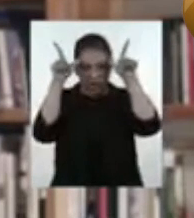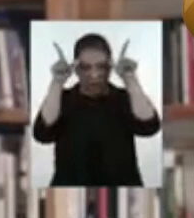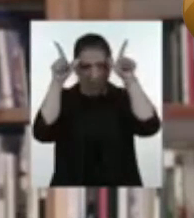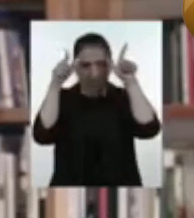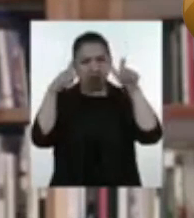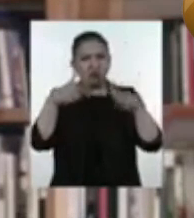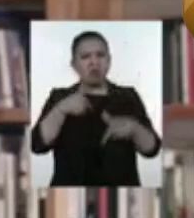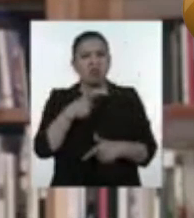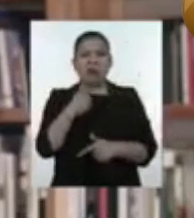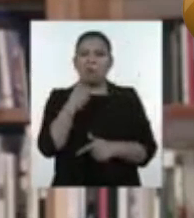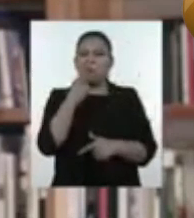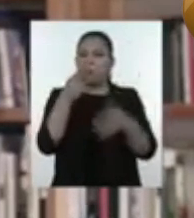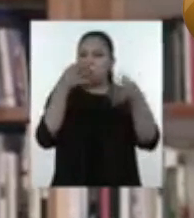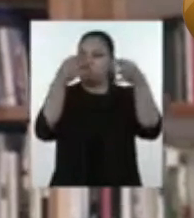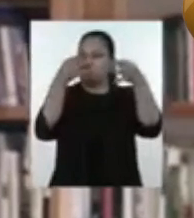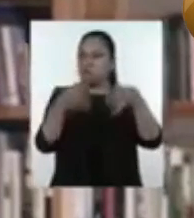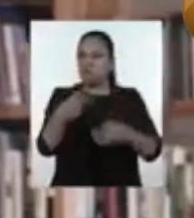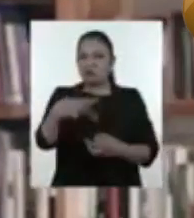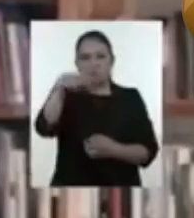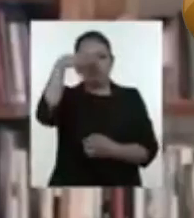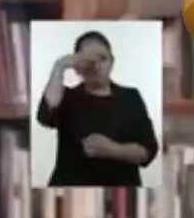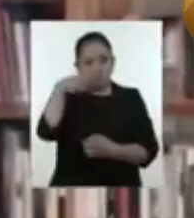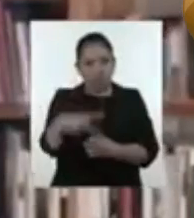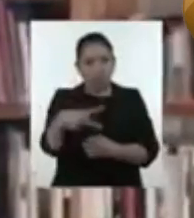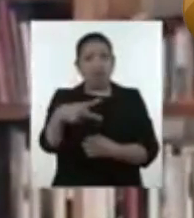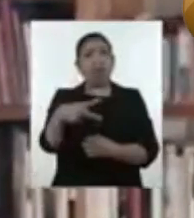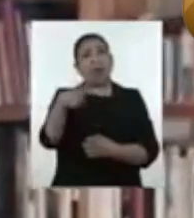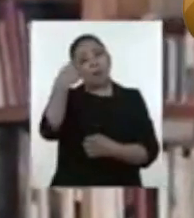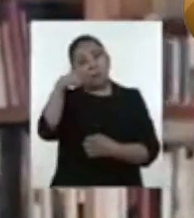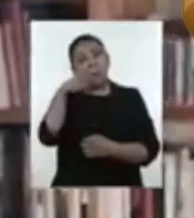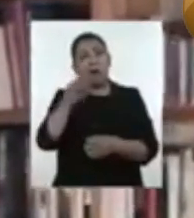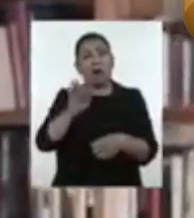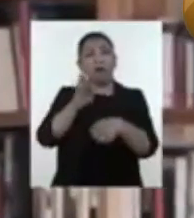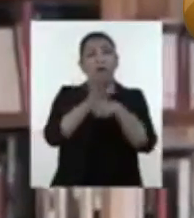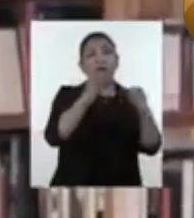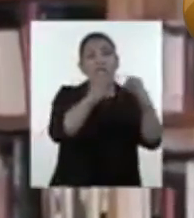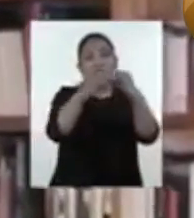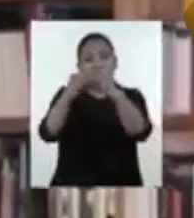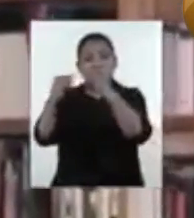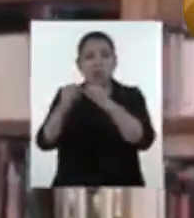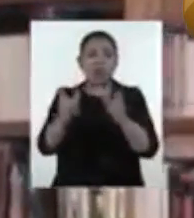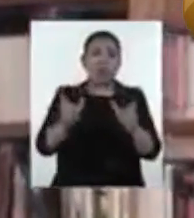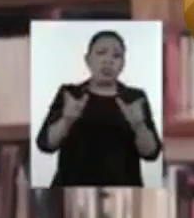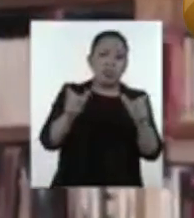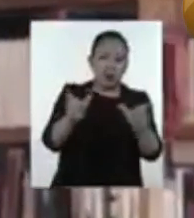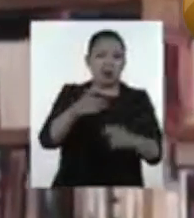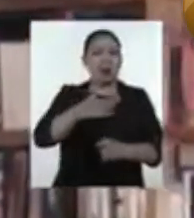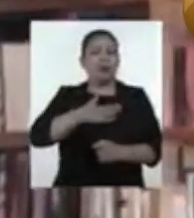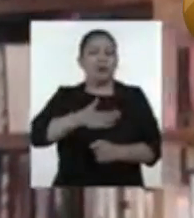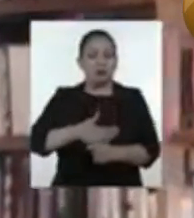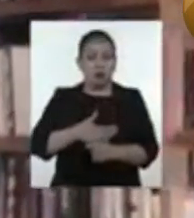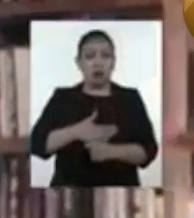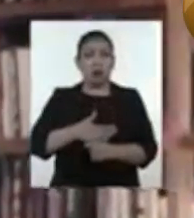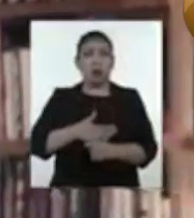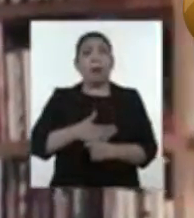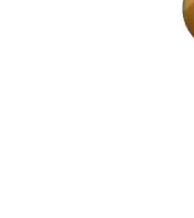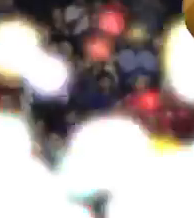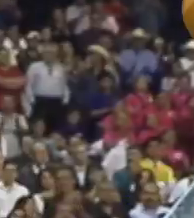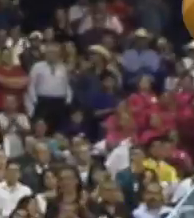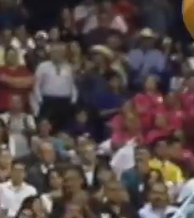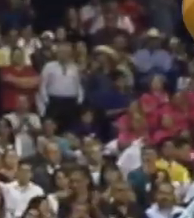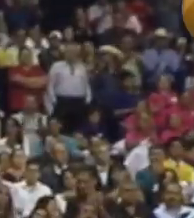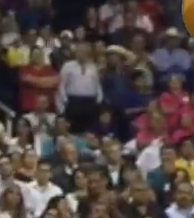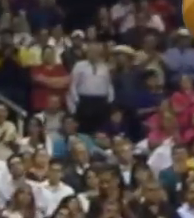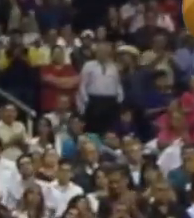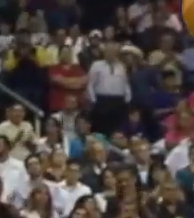la democracia y los derechos humanos en el mundo, así como consolidar alianzas en los organismos multilaterales regionales.